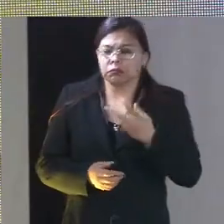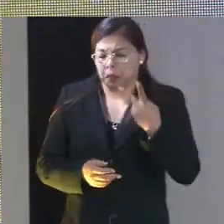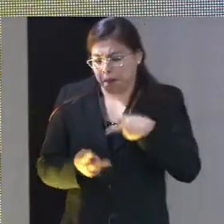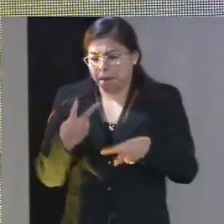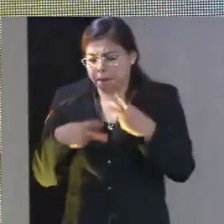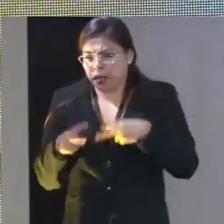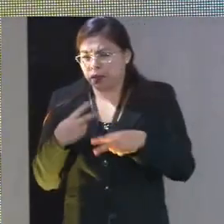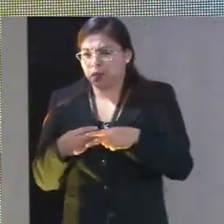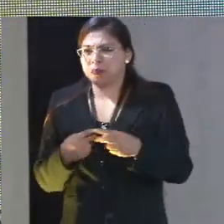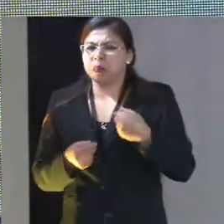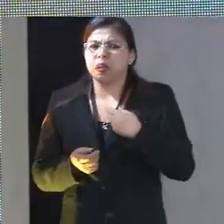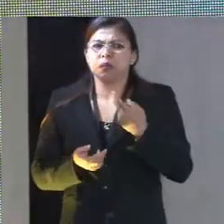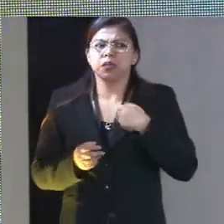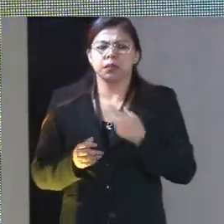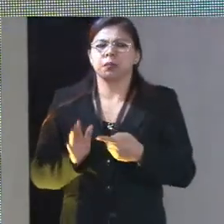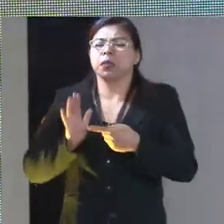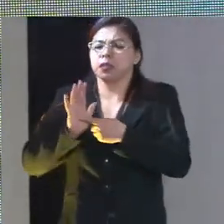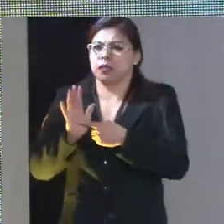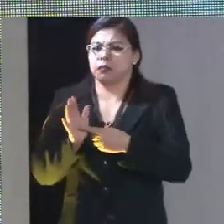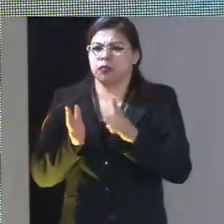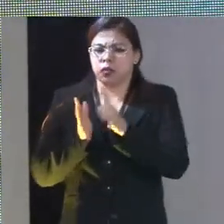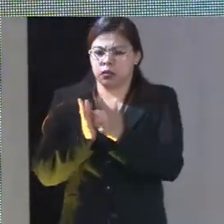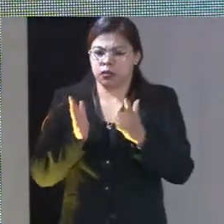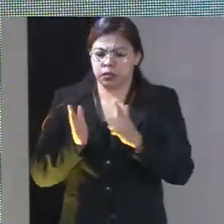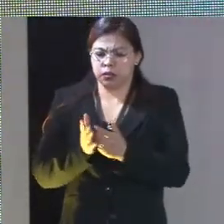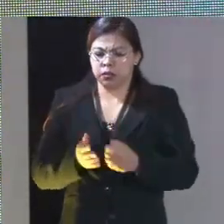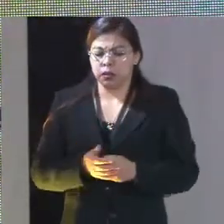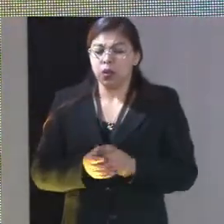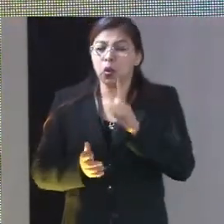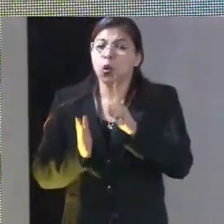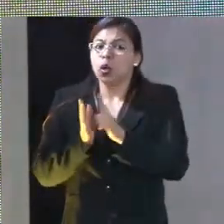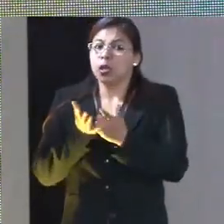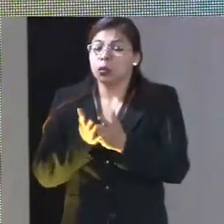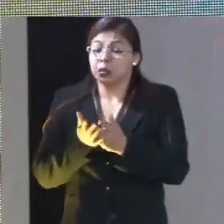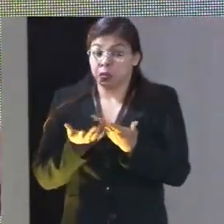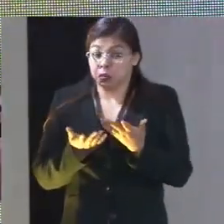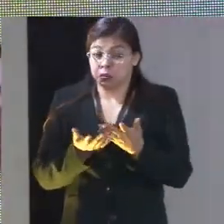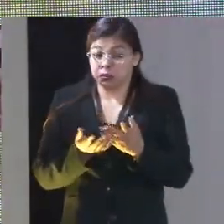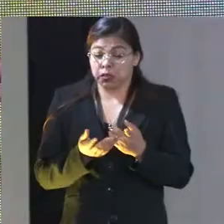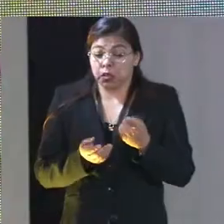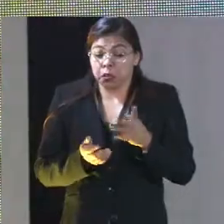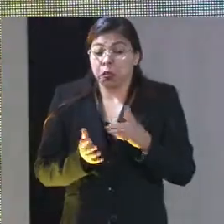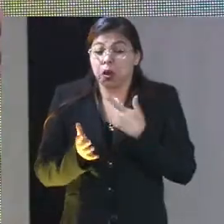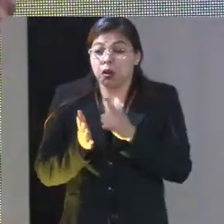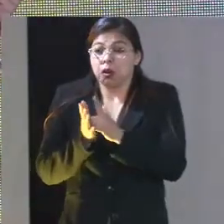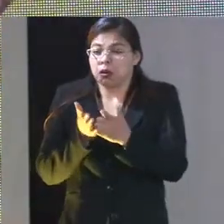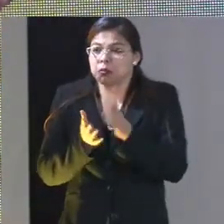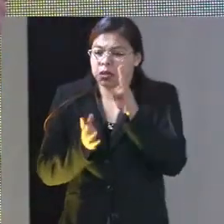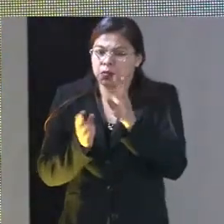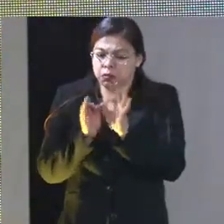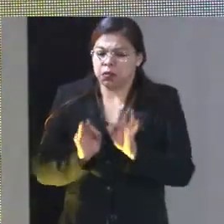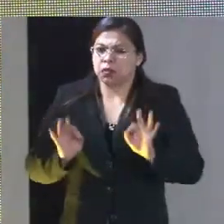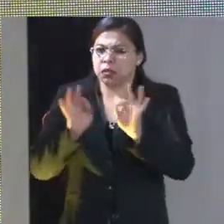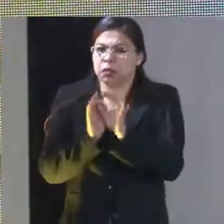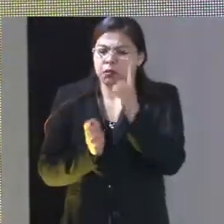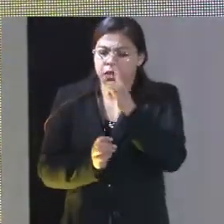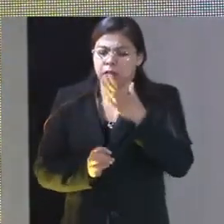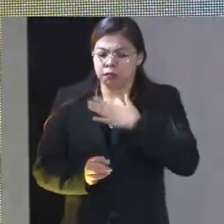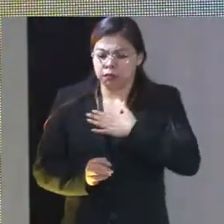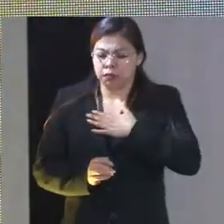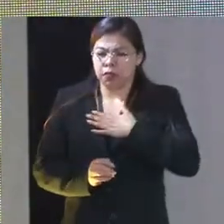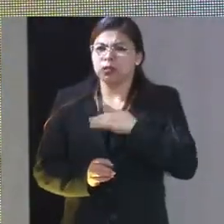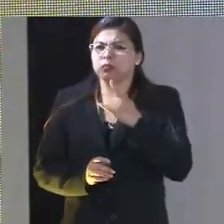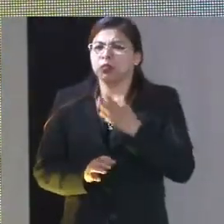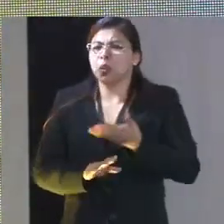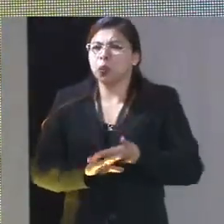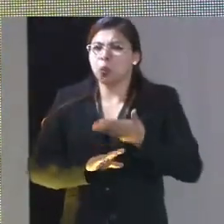finalmente estar aquí presentando un libro. Y no un libro cualquiera, sino un libro que a mí me parece importante, que a mí me parece